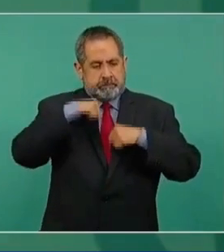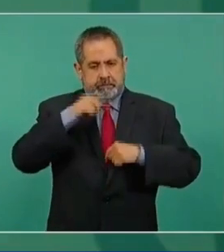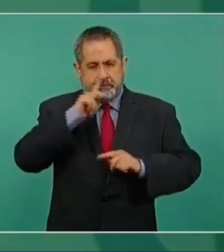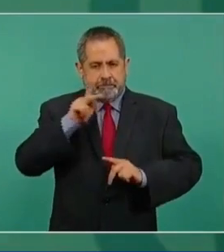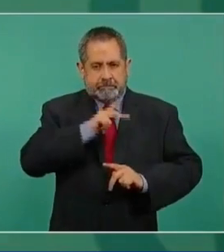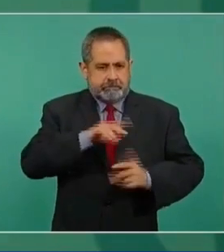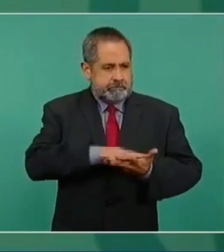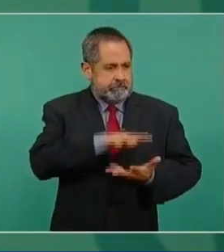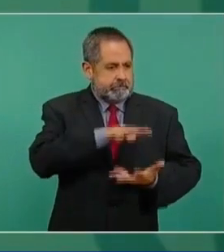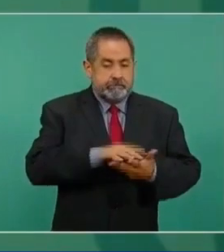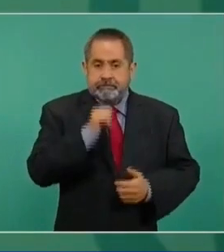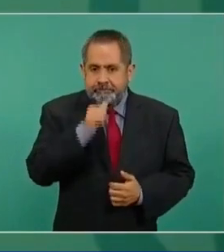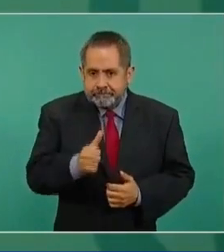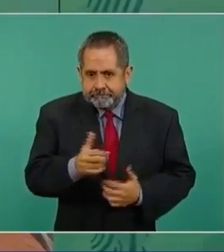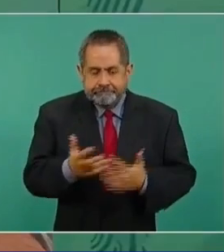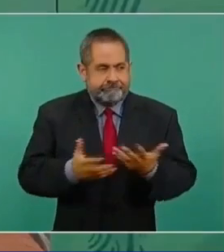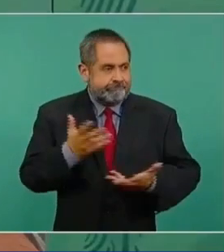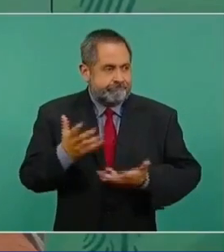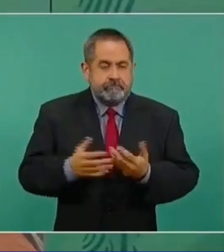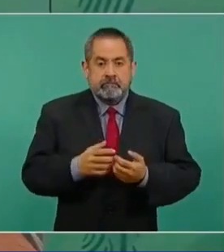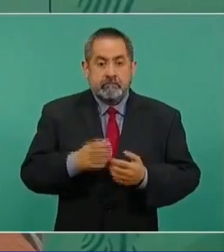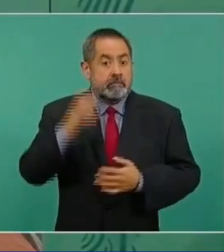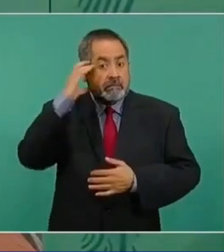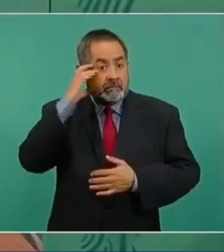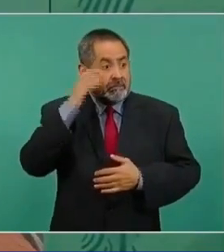no teníamos camas,